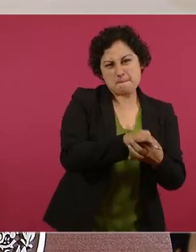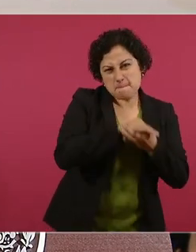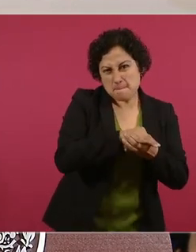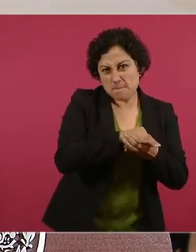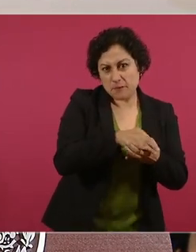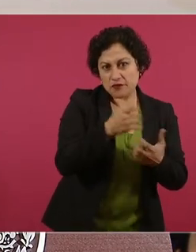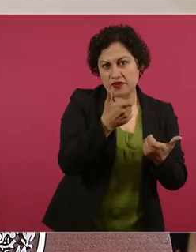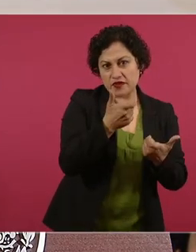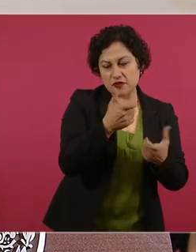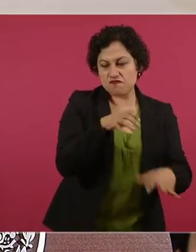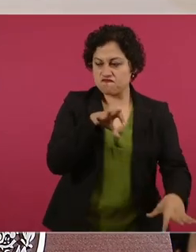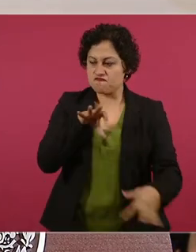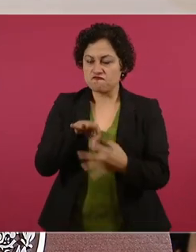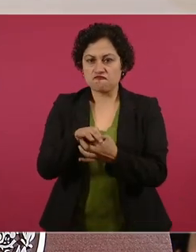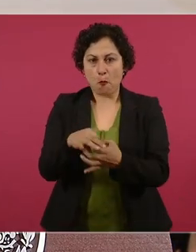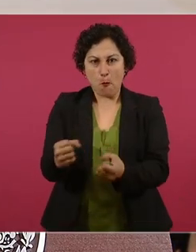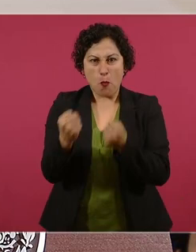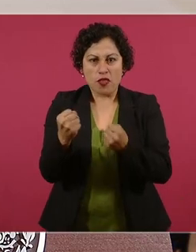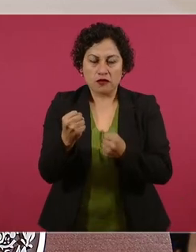ni al poder.